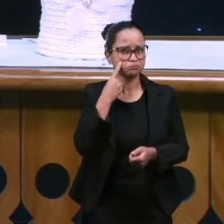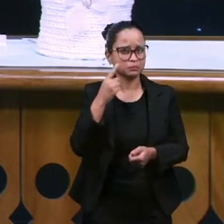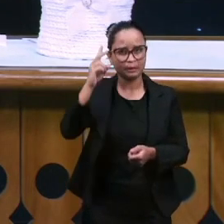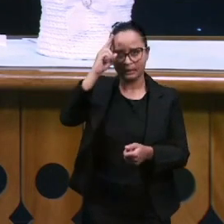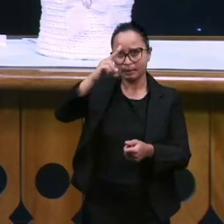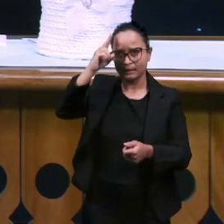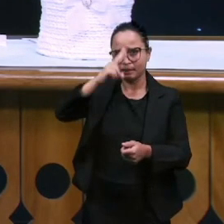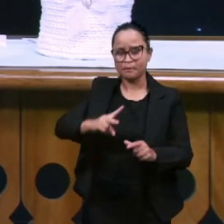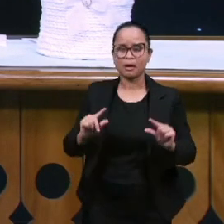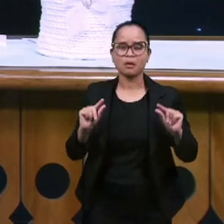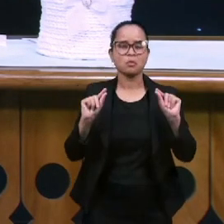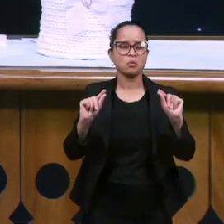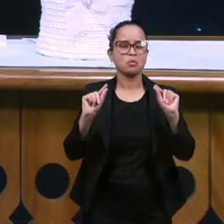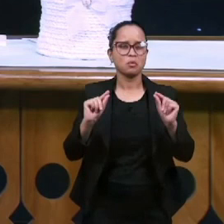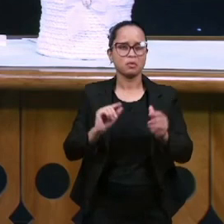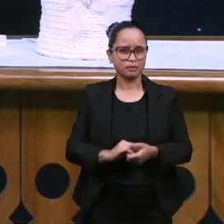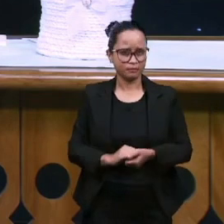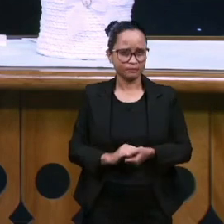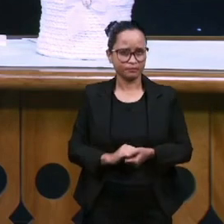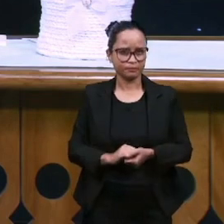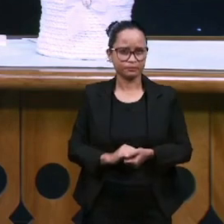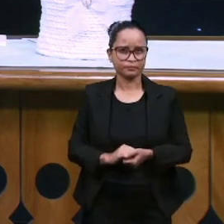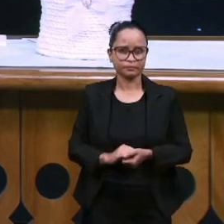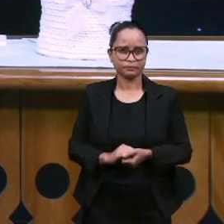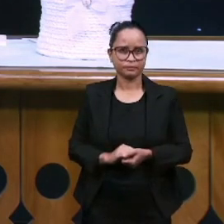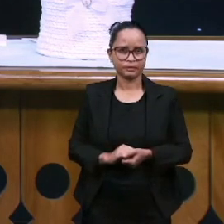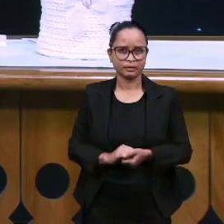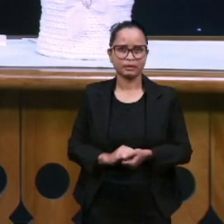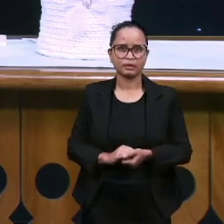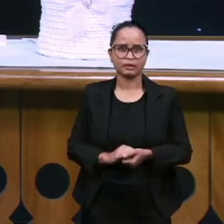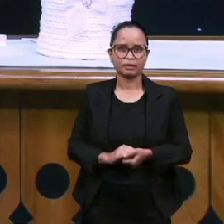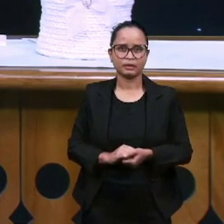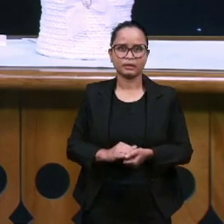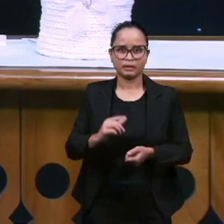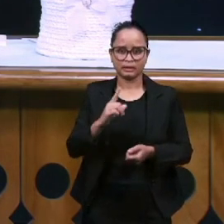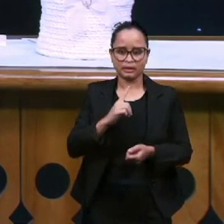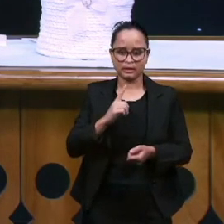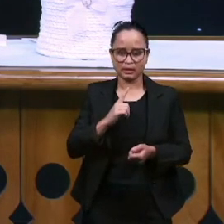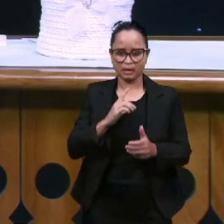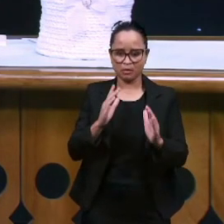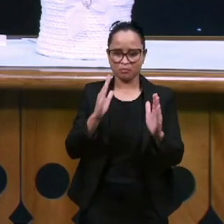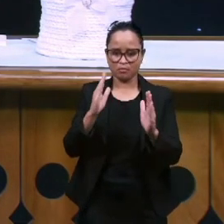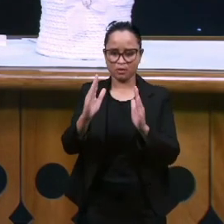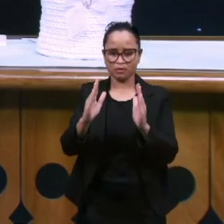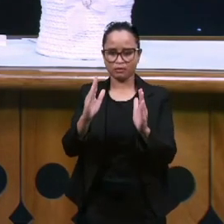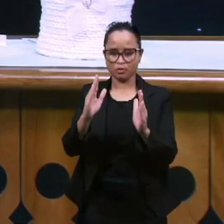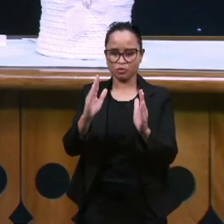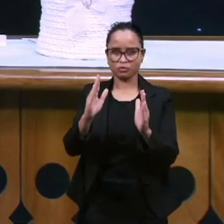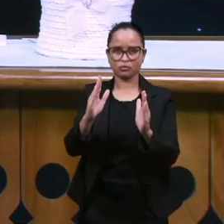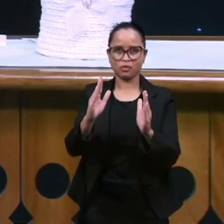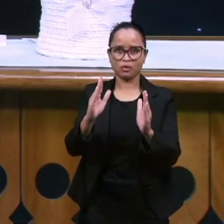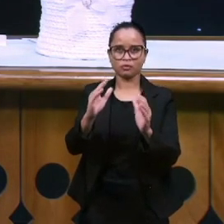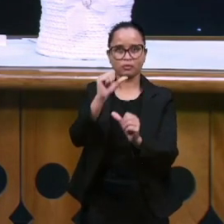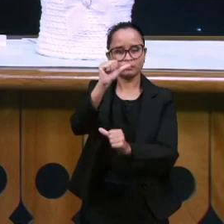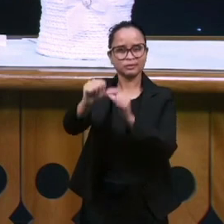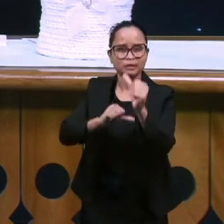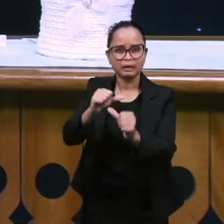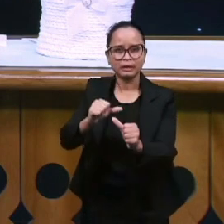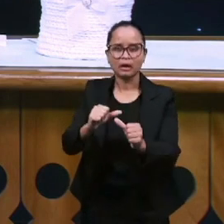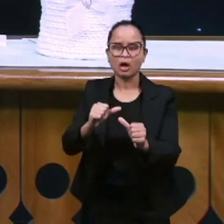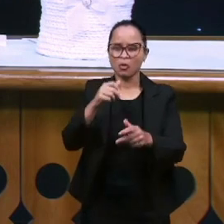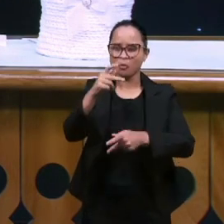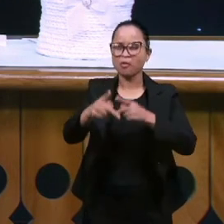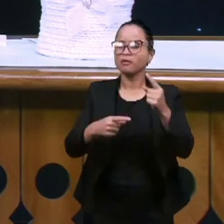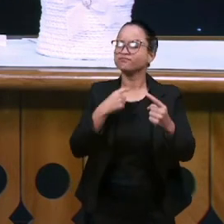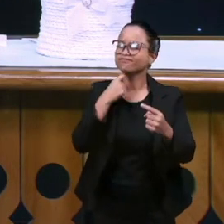para recordar, en verdad era un momento para pasar el río.